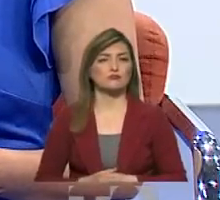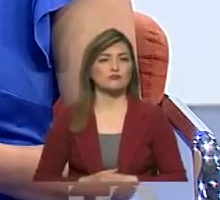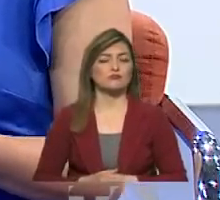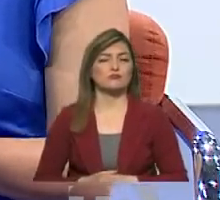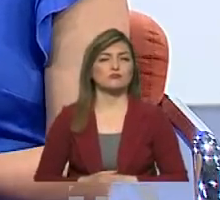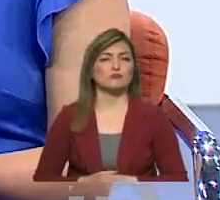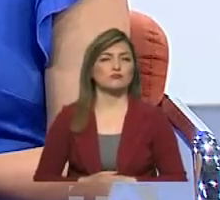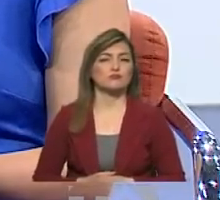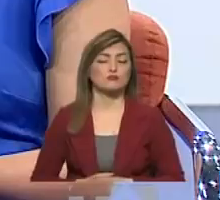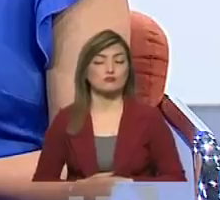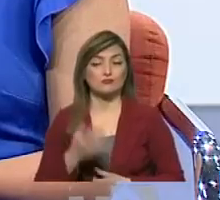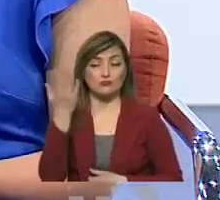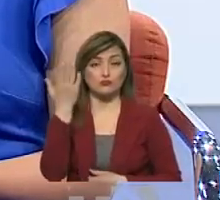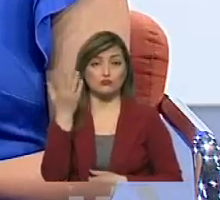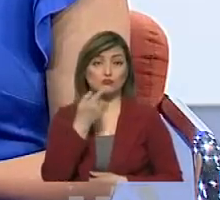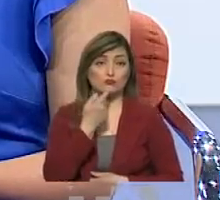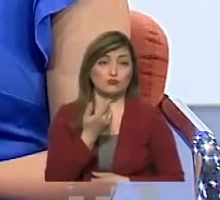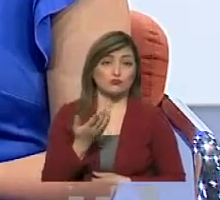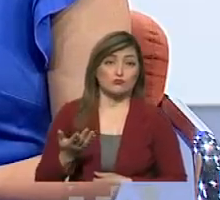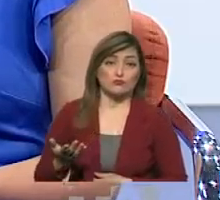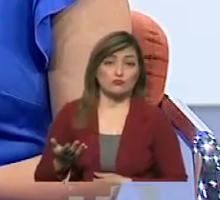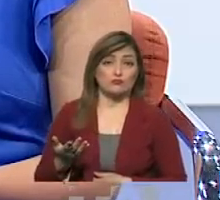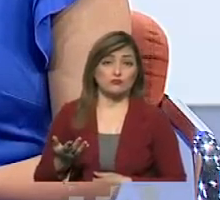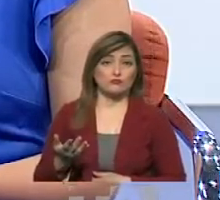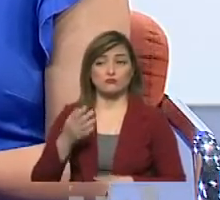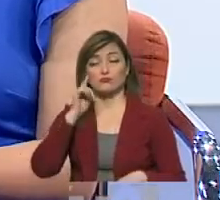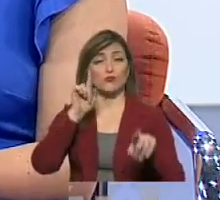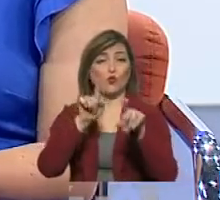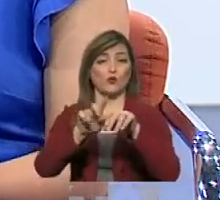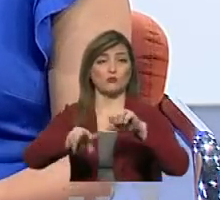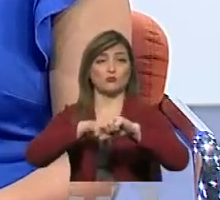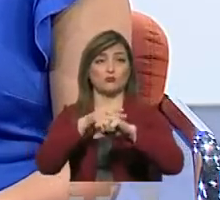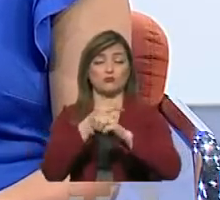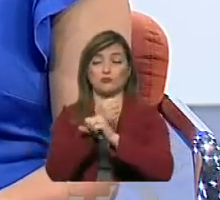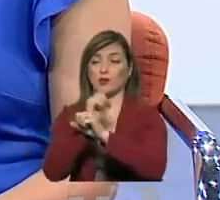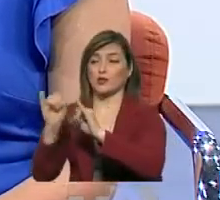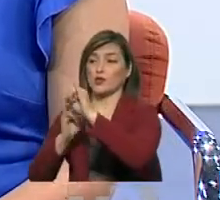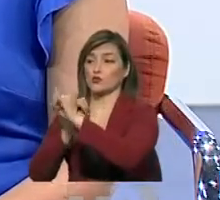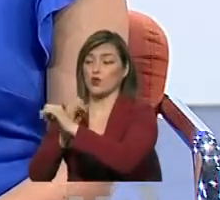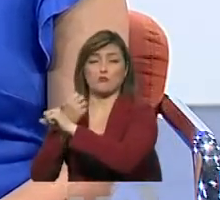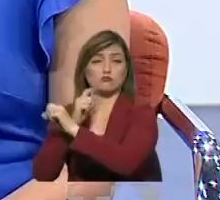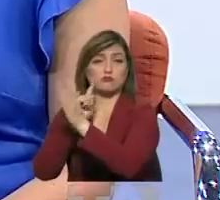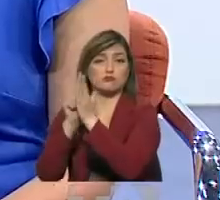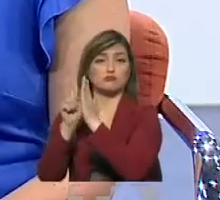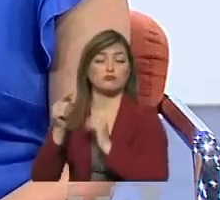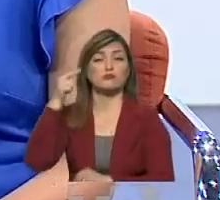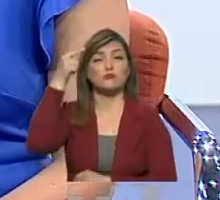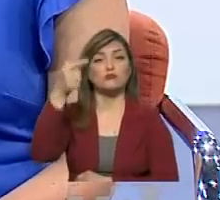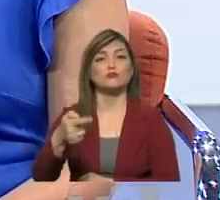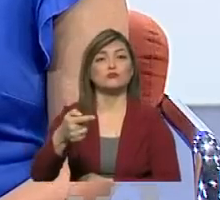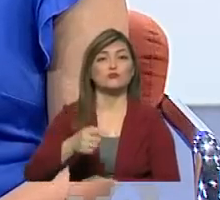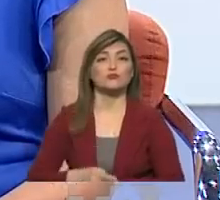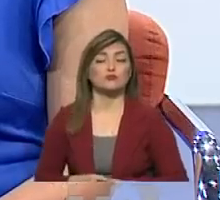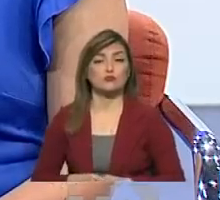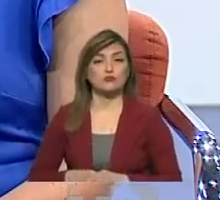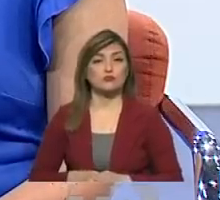alcalde Jorge Ayunda ha manifestado que va a apelar a instancias nacionales e internacionales, y el próximo paso